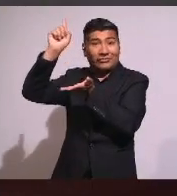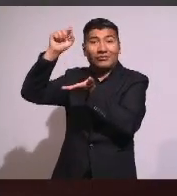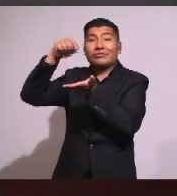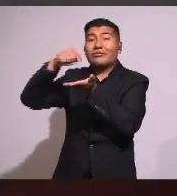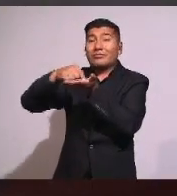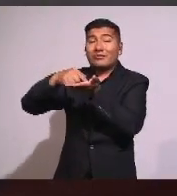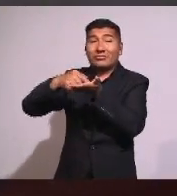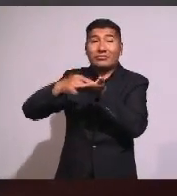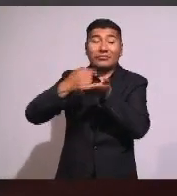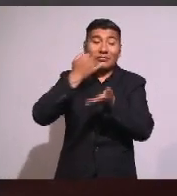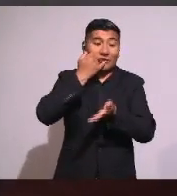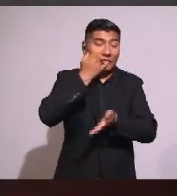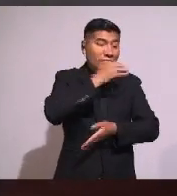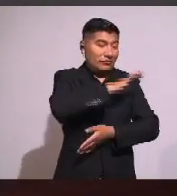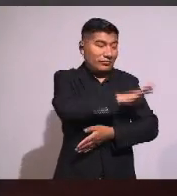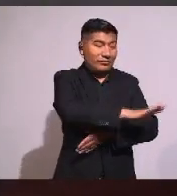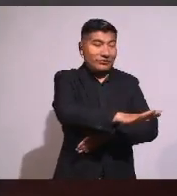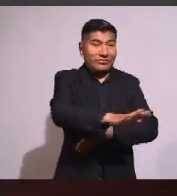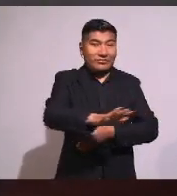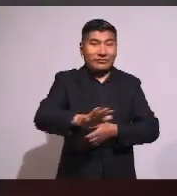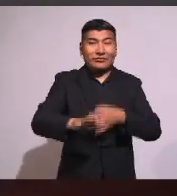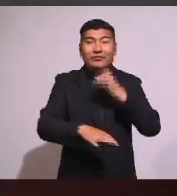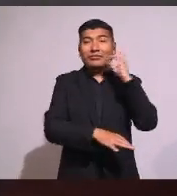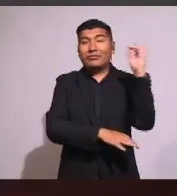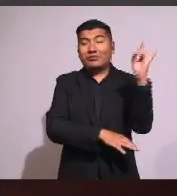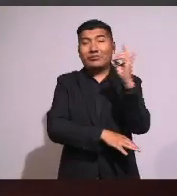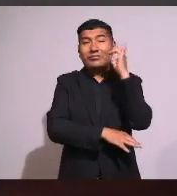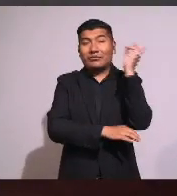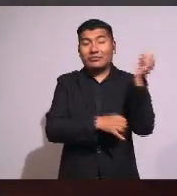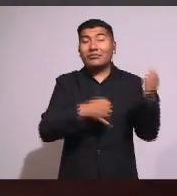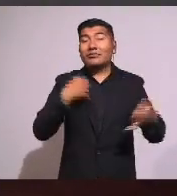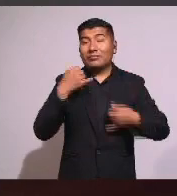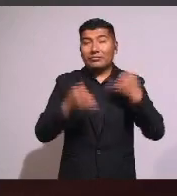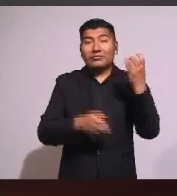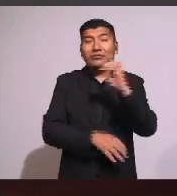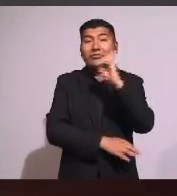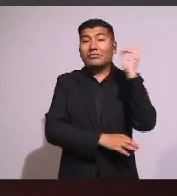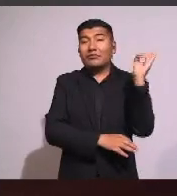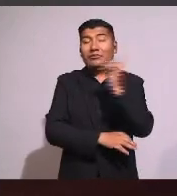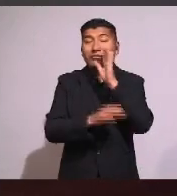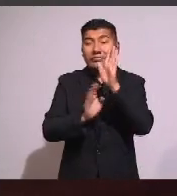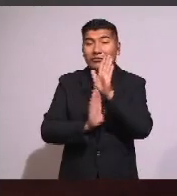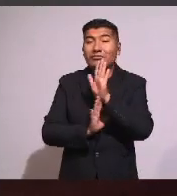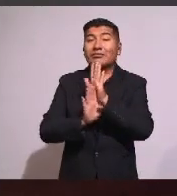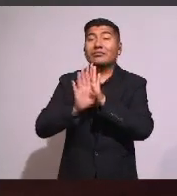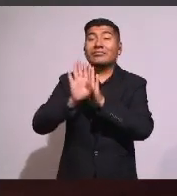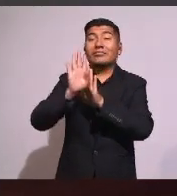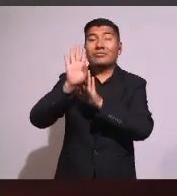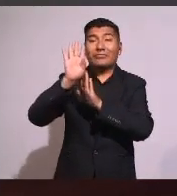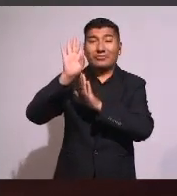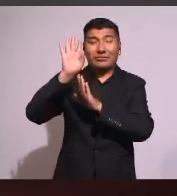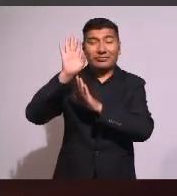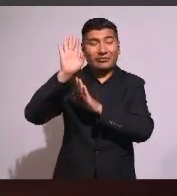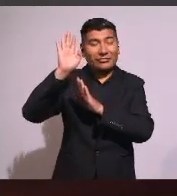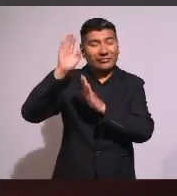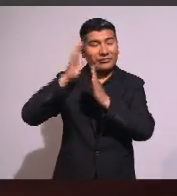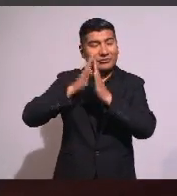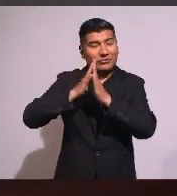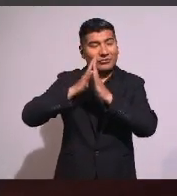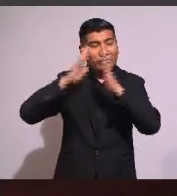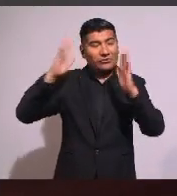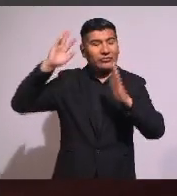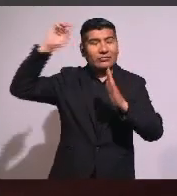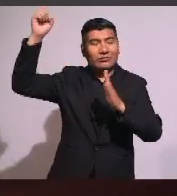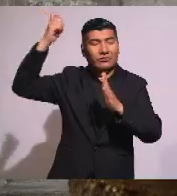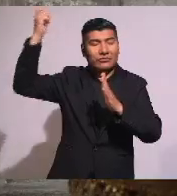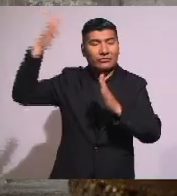los niños de Bolivia, así la juventud de Bolivia crecerá, como dice el Evangelio, en gracia